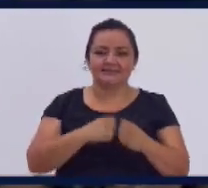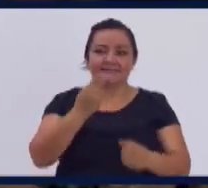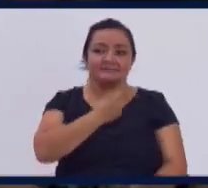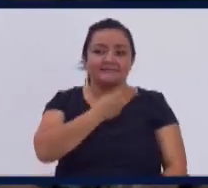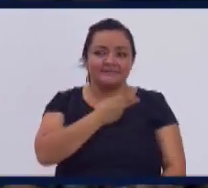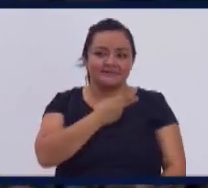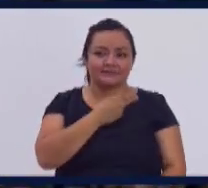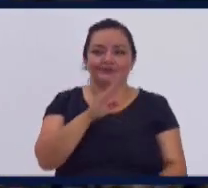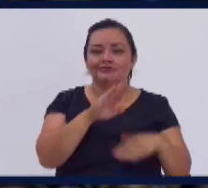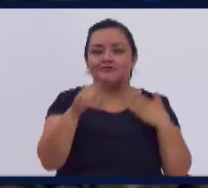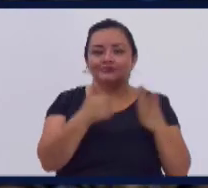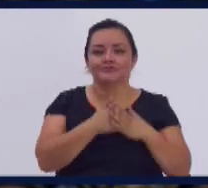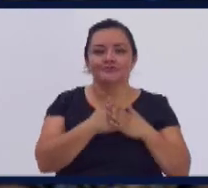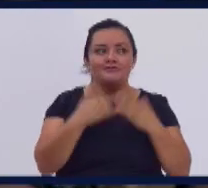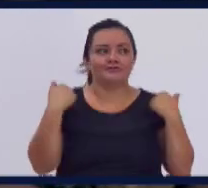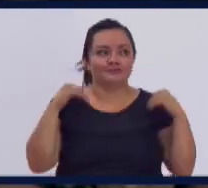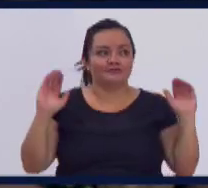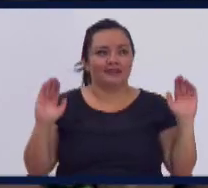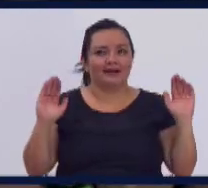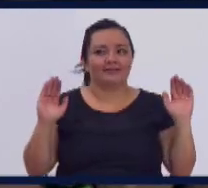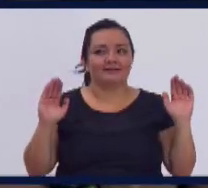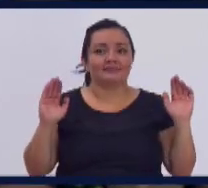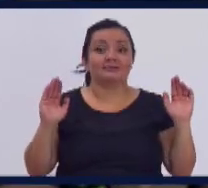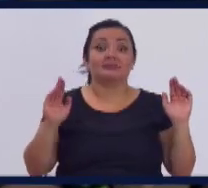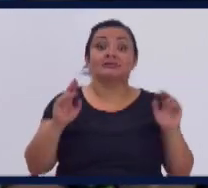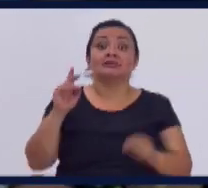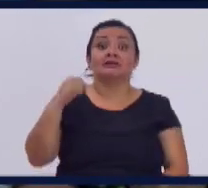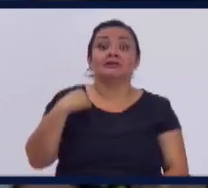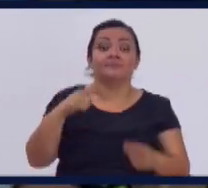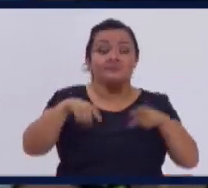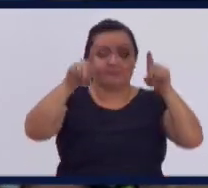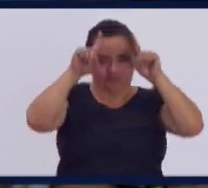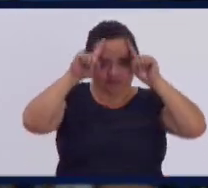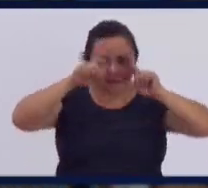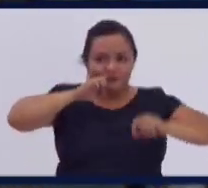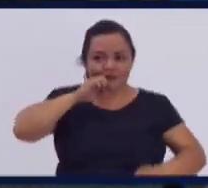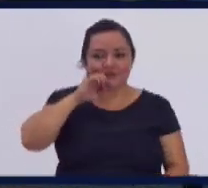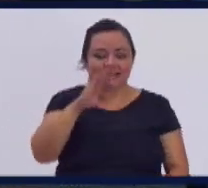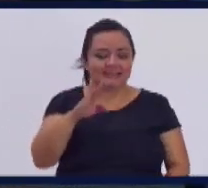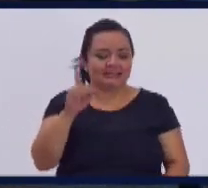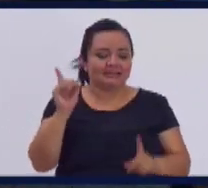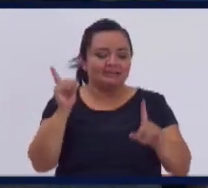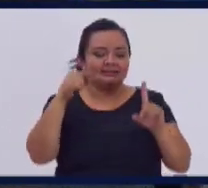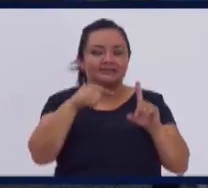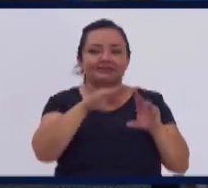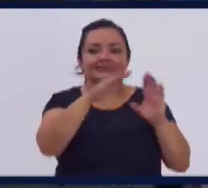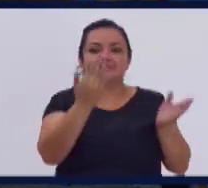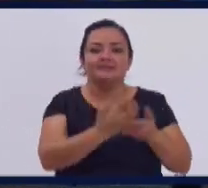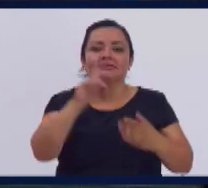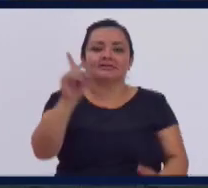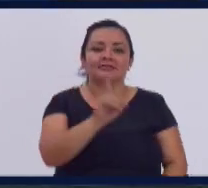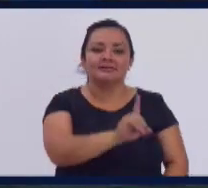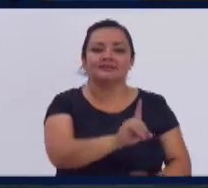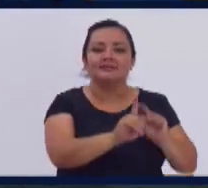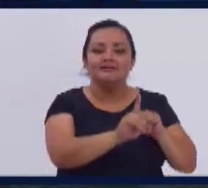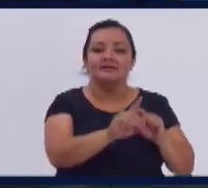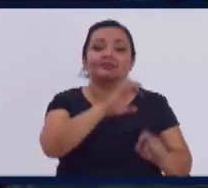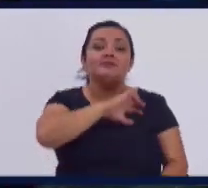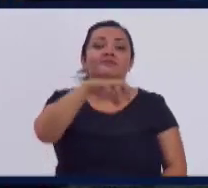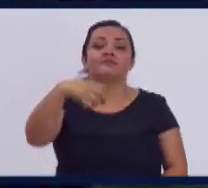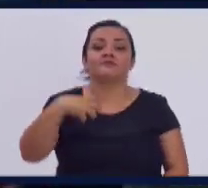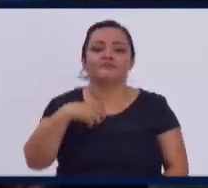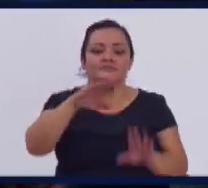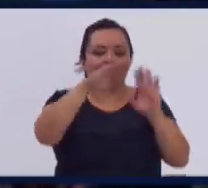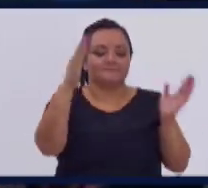Colaboran todos los ángeles caídos y demonios que han sido destituidos, que han sido asignados a esta tierra y tienen dominio